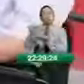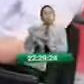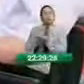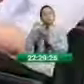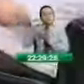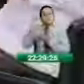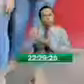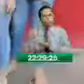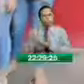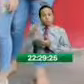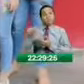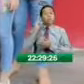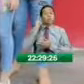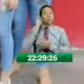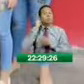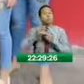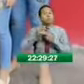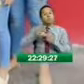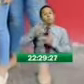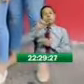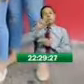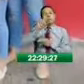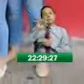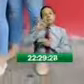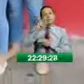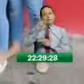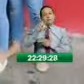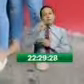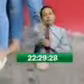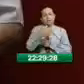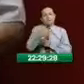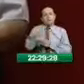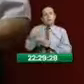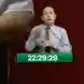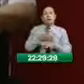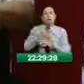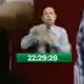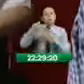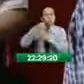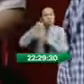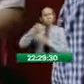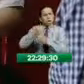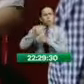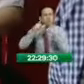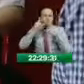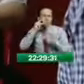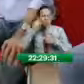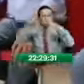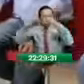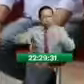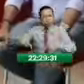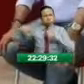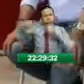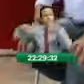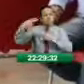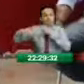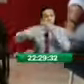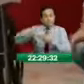la señora Yadira Quevedo tiene un asadero de pollos. Ella recibió un crédito de $30,000 a 36 meses plazo, con